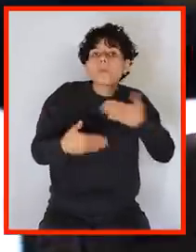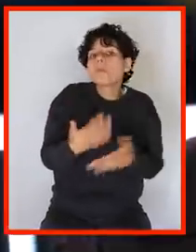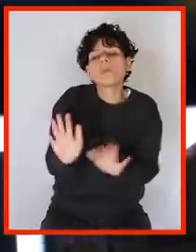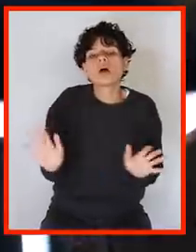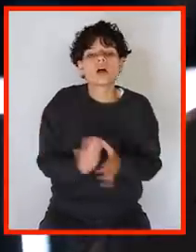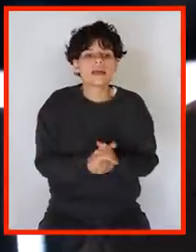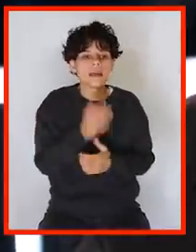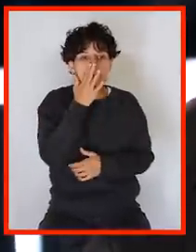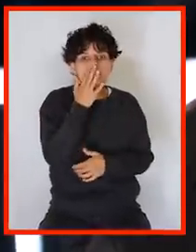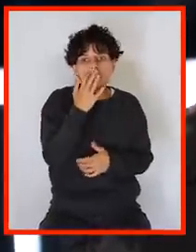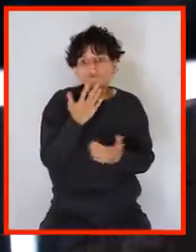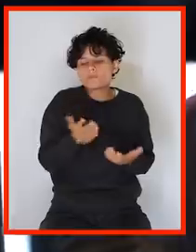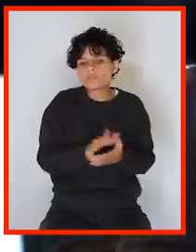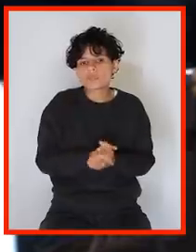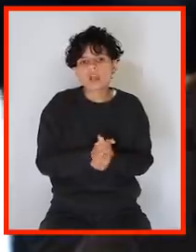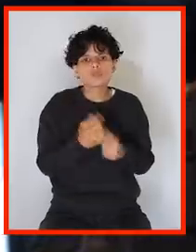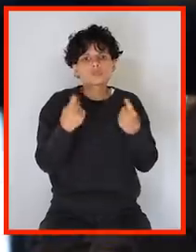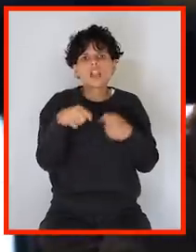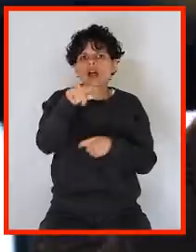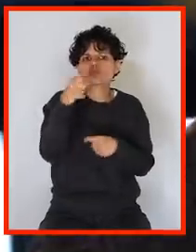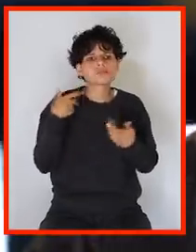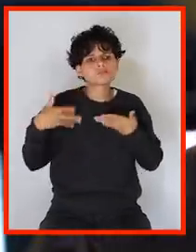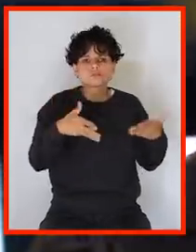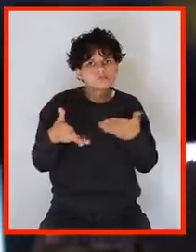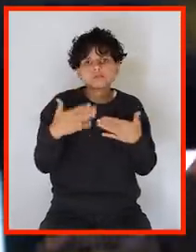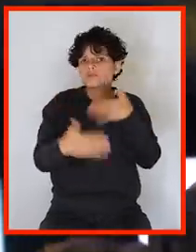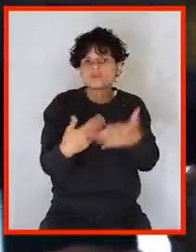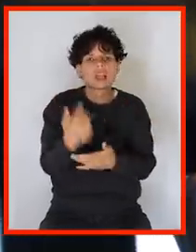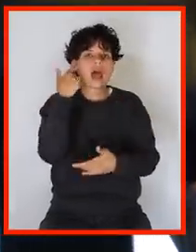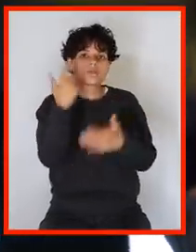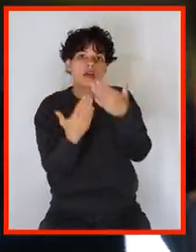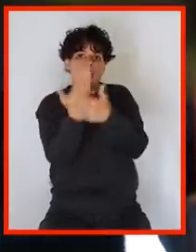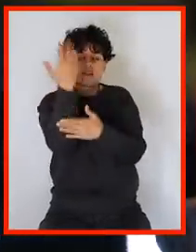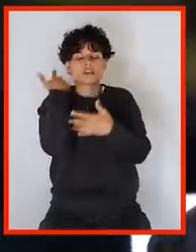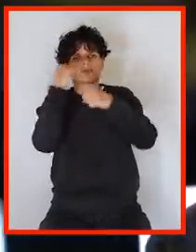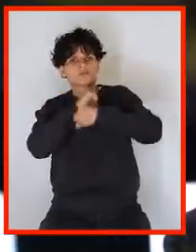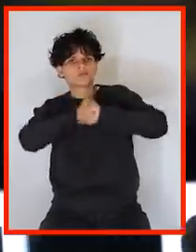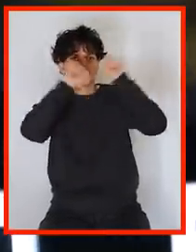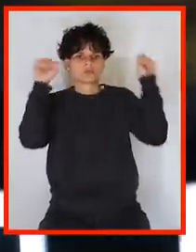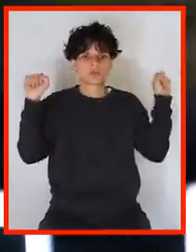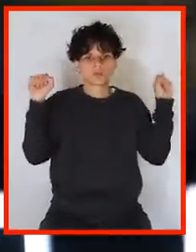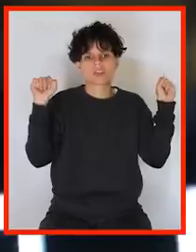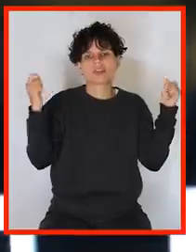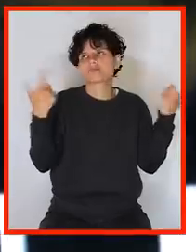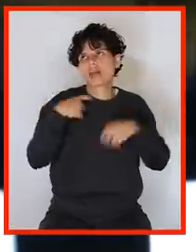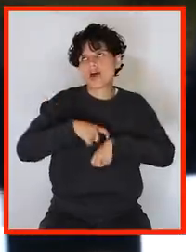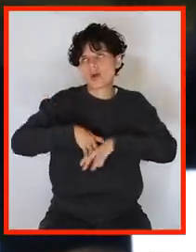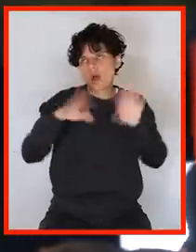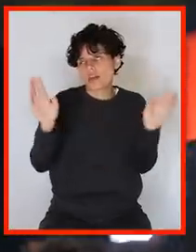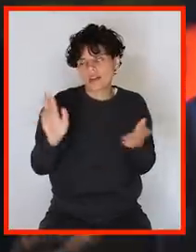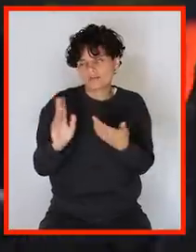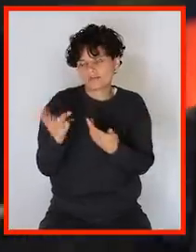rubro, tratar de seguir como en la misma línea. Si me levanto en la mañana, en la tarde,